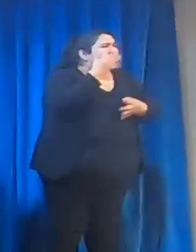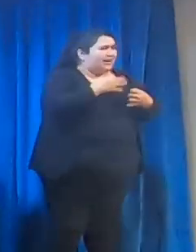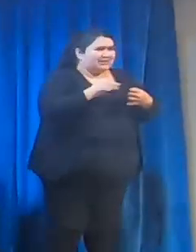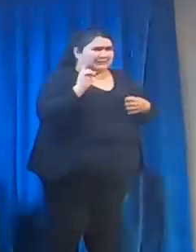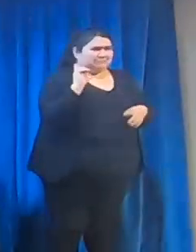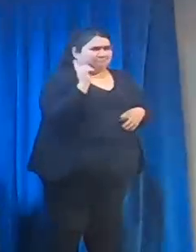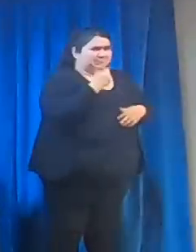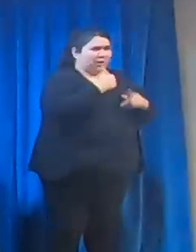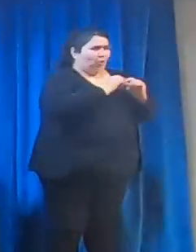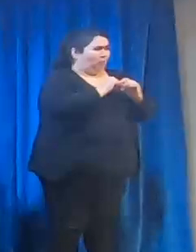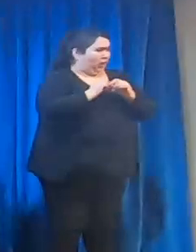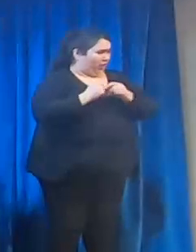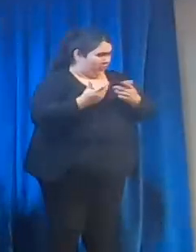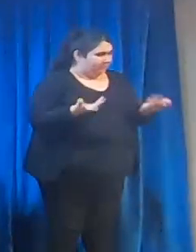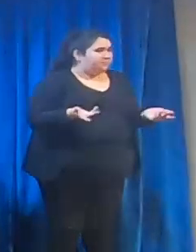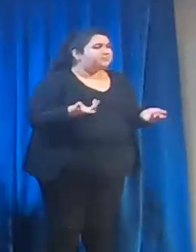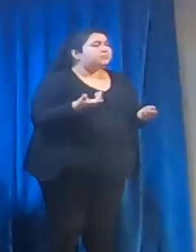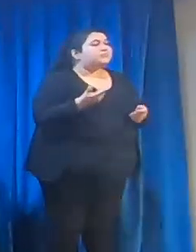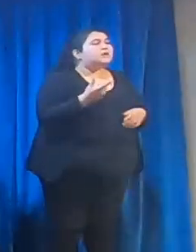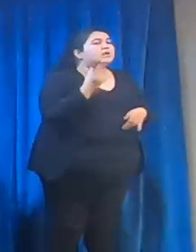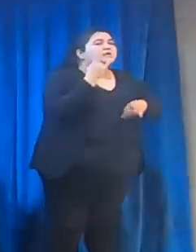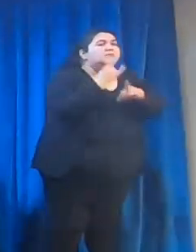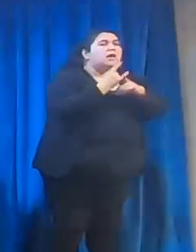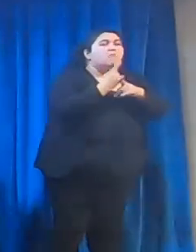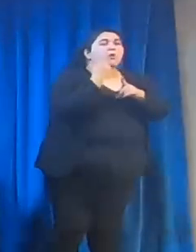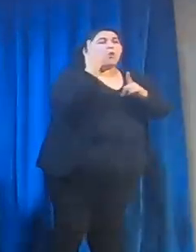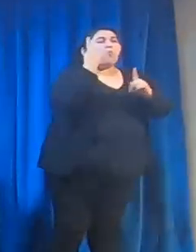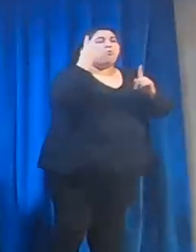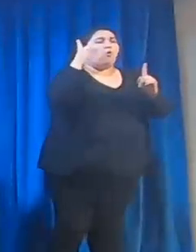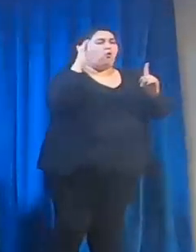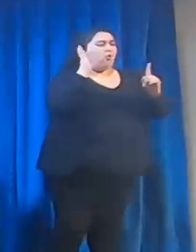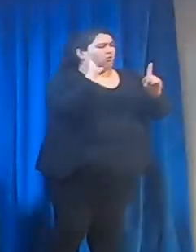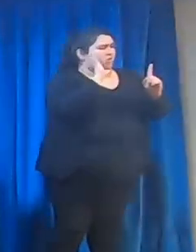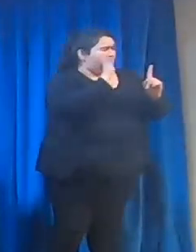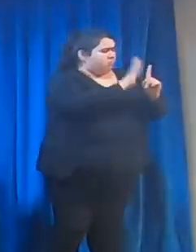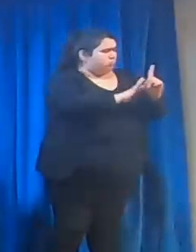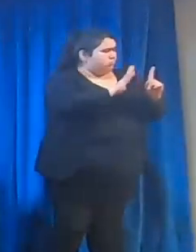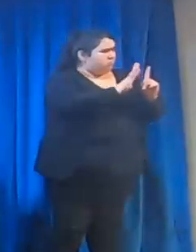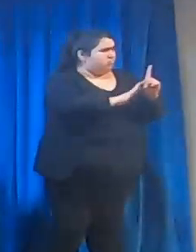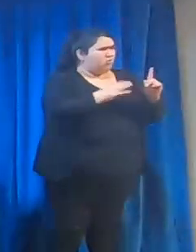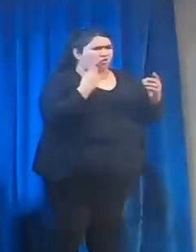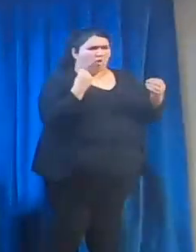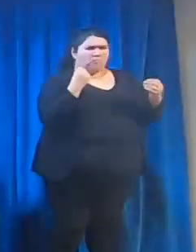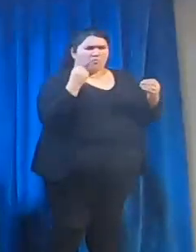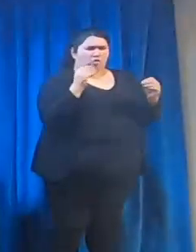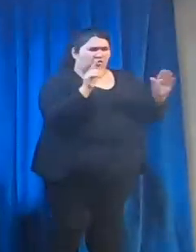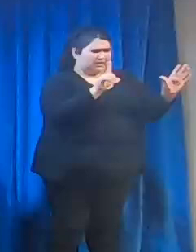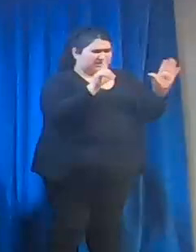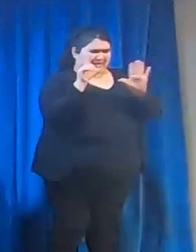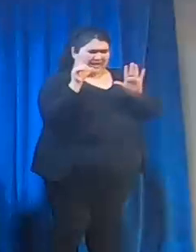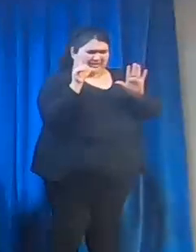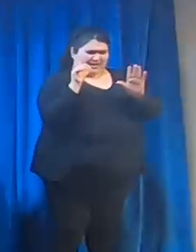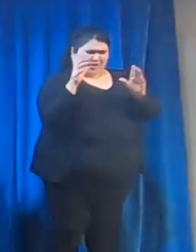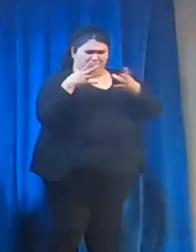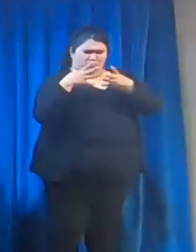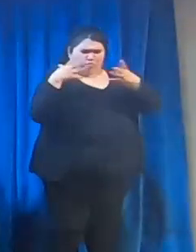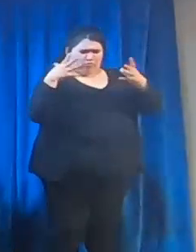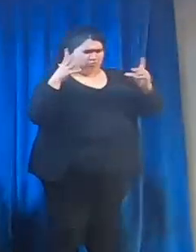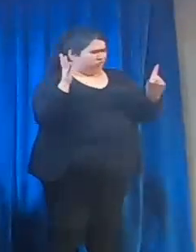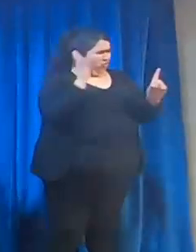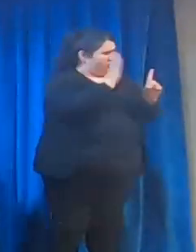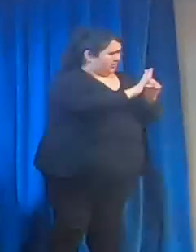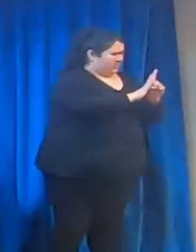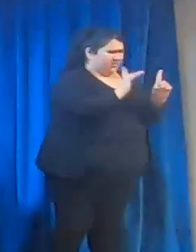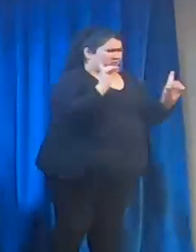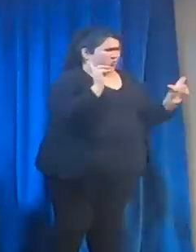matemática. Es a uno que lo molestan entre muchos. ¿Cómo va a ser que 3 molesten entre muchos a 7 que son muchos, ¿no?